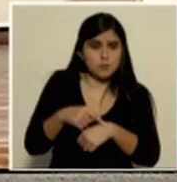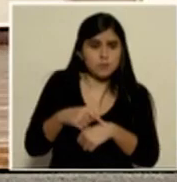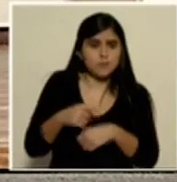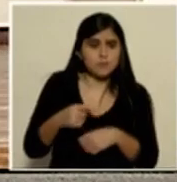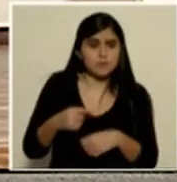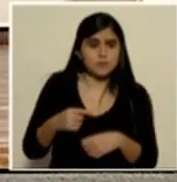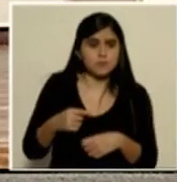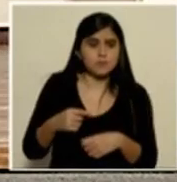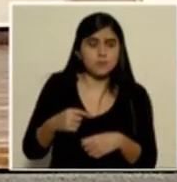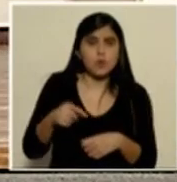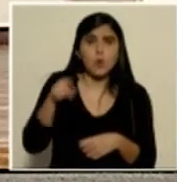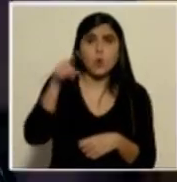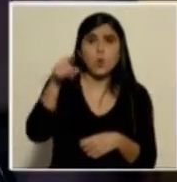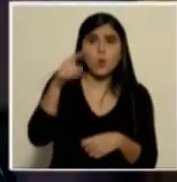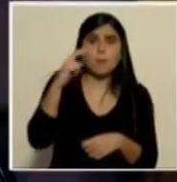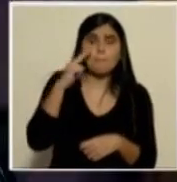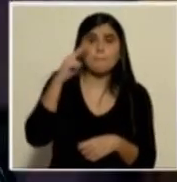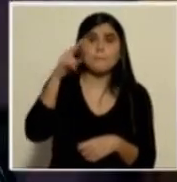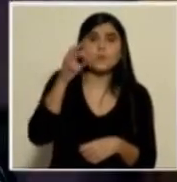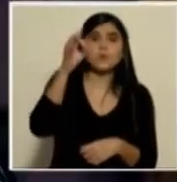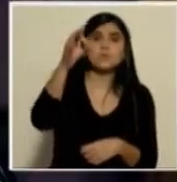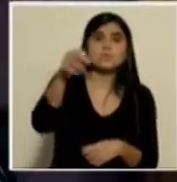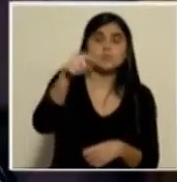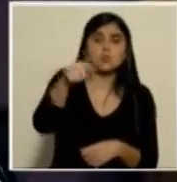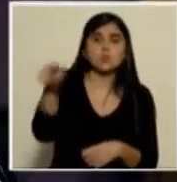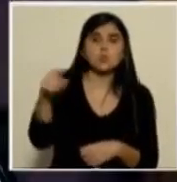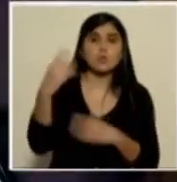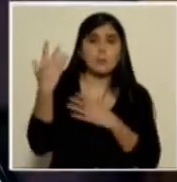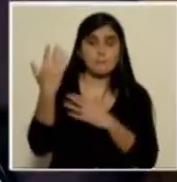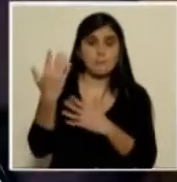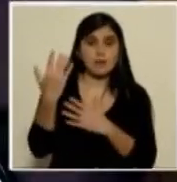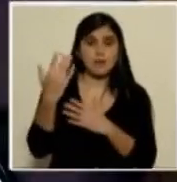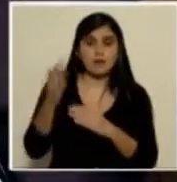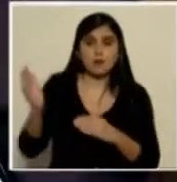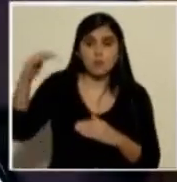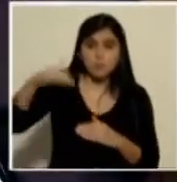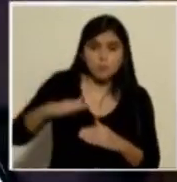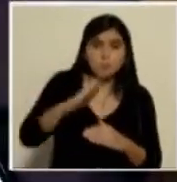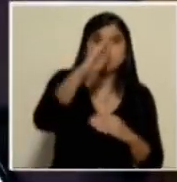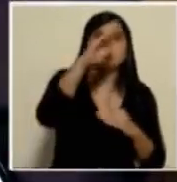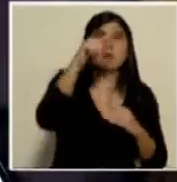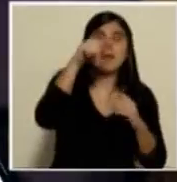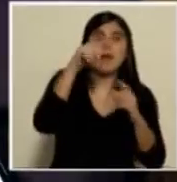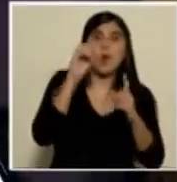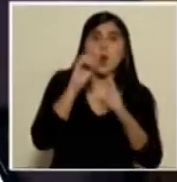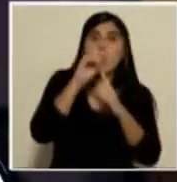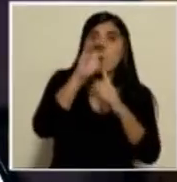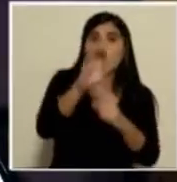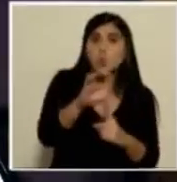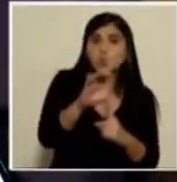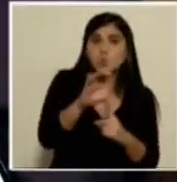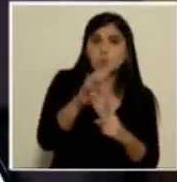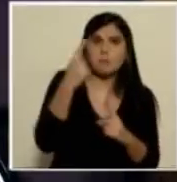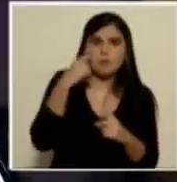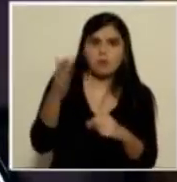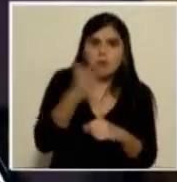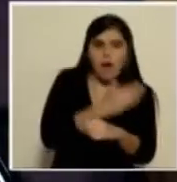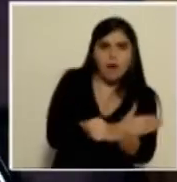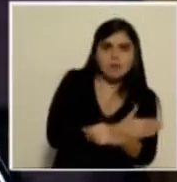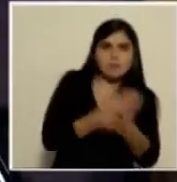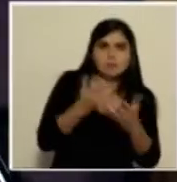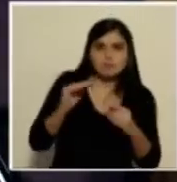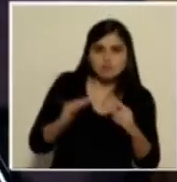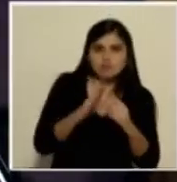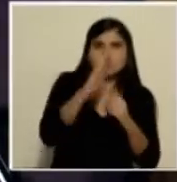Usted, además, dentro de las proyecciones estaba que el pico de casos se diera en octubre, vemos que se adelantó, estamos viendo la situación actual.